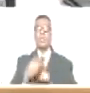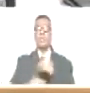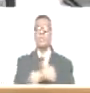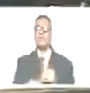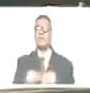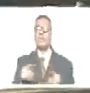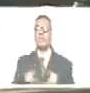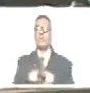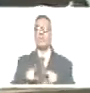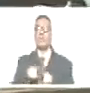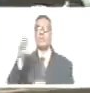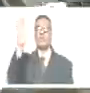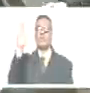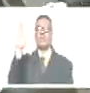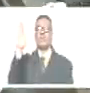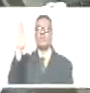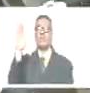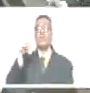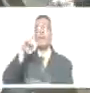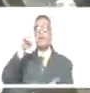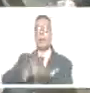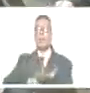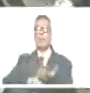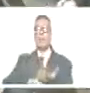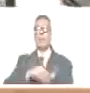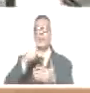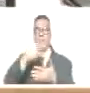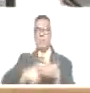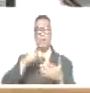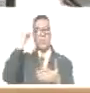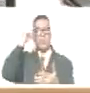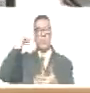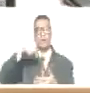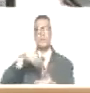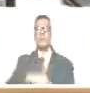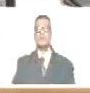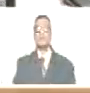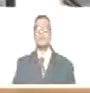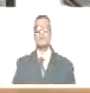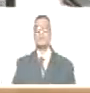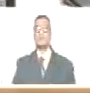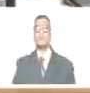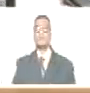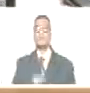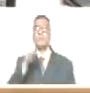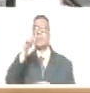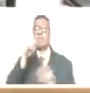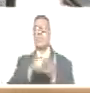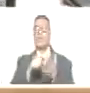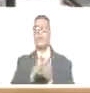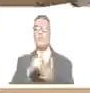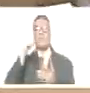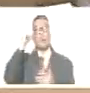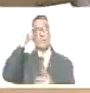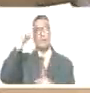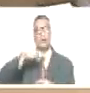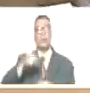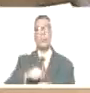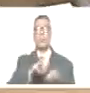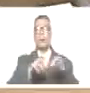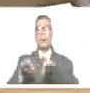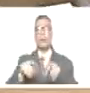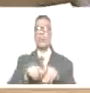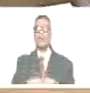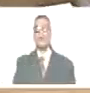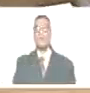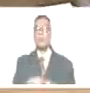costumbre. Queda aprobado el orden del día. Primer punto del orden del día, ciudadana secretaria. Punto